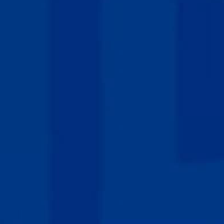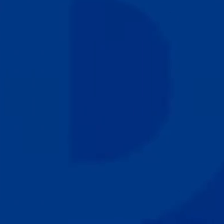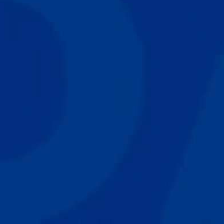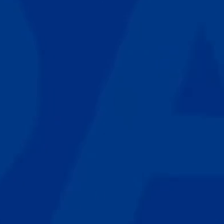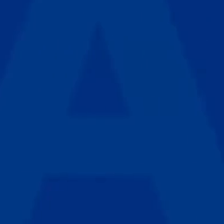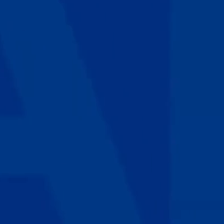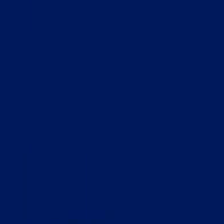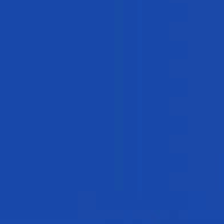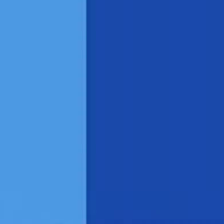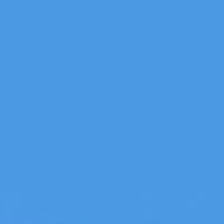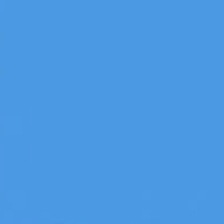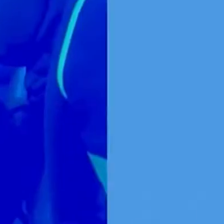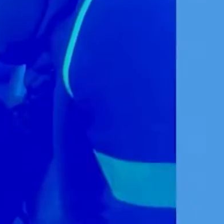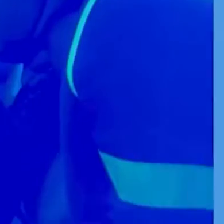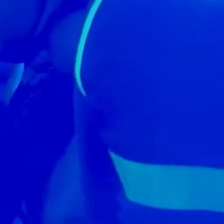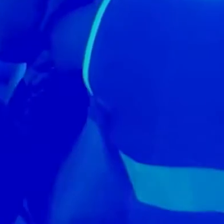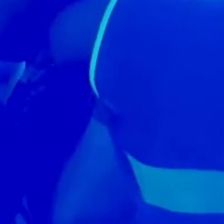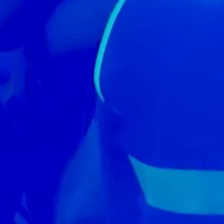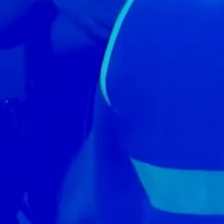i